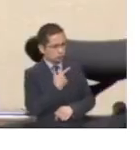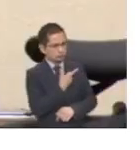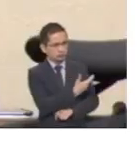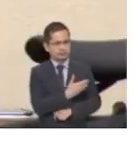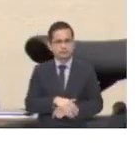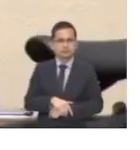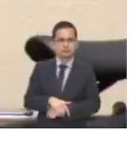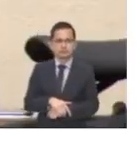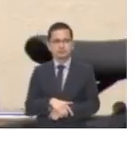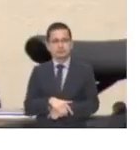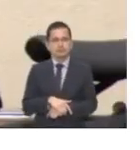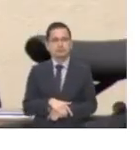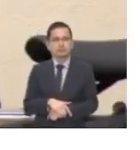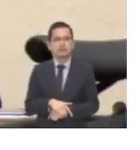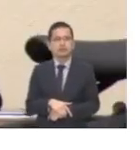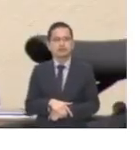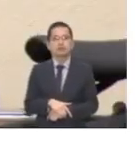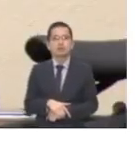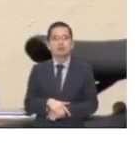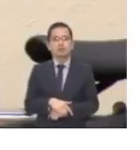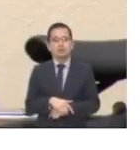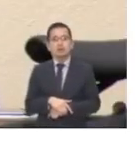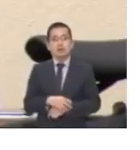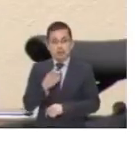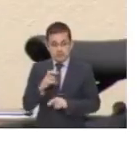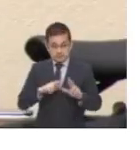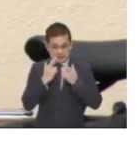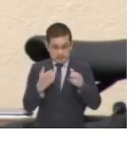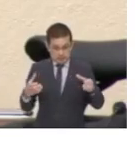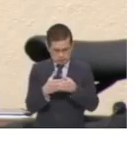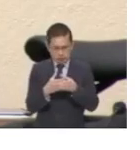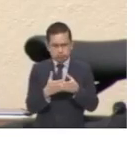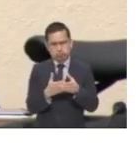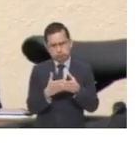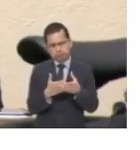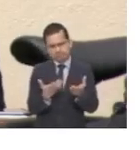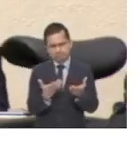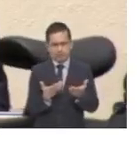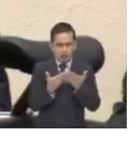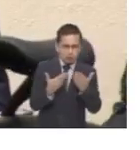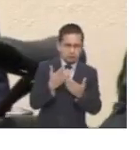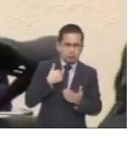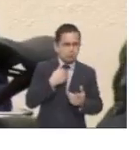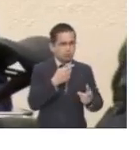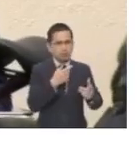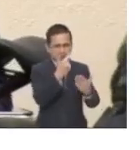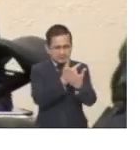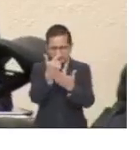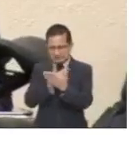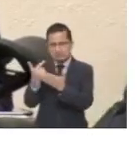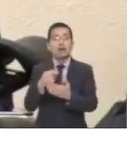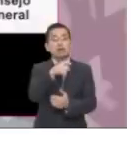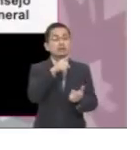sistemática en contra de este proceso de revocación y efectivamente el viernes como bien lo comentas pues la